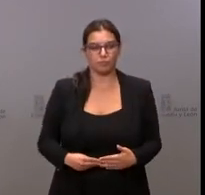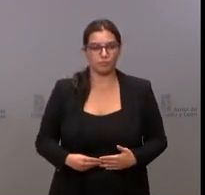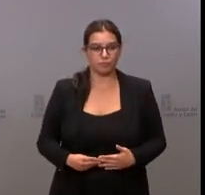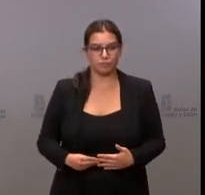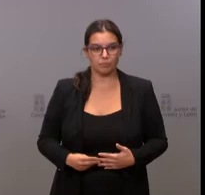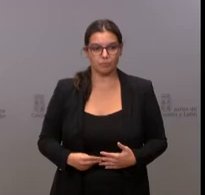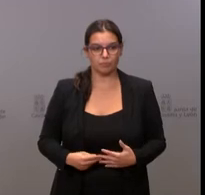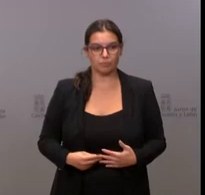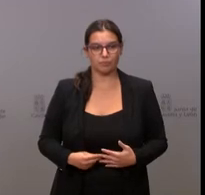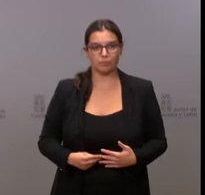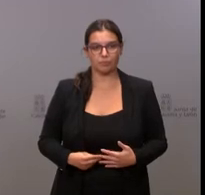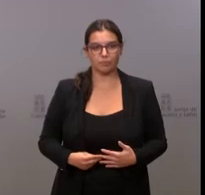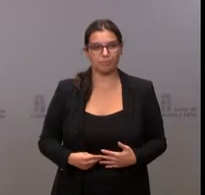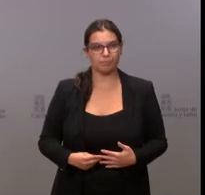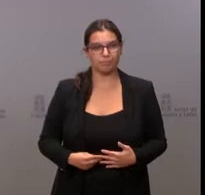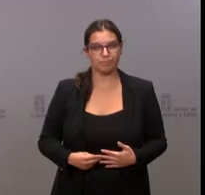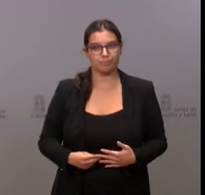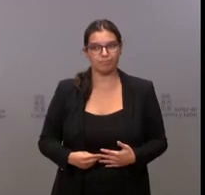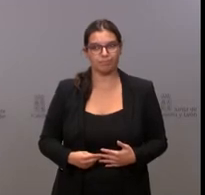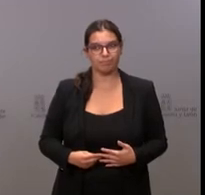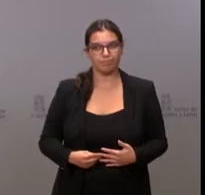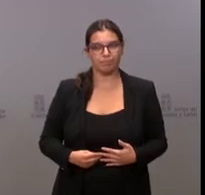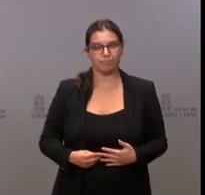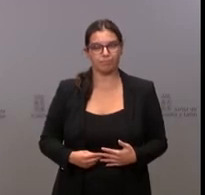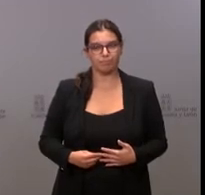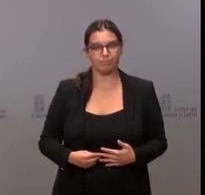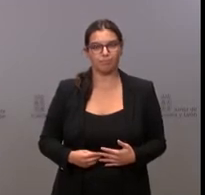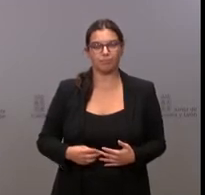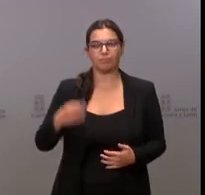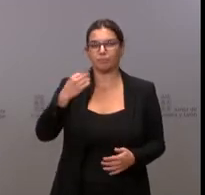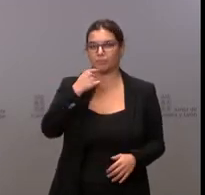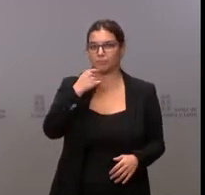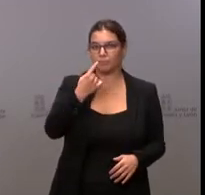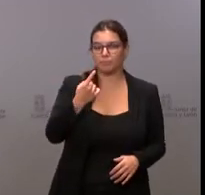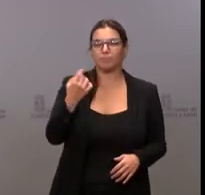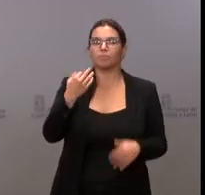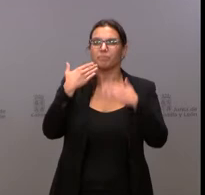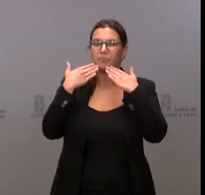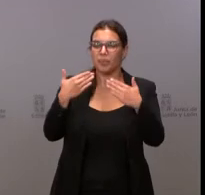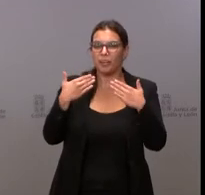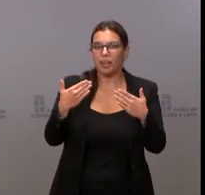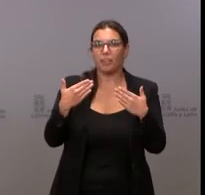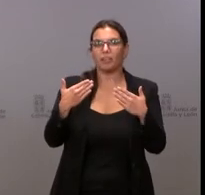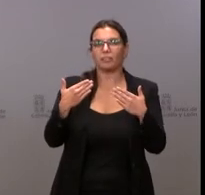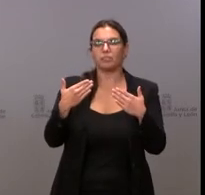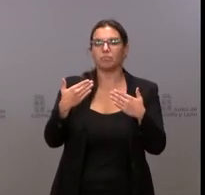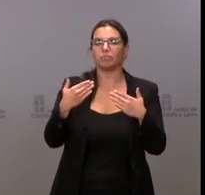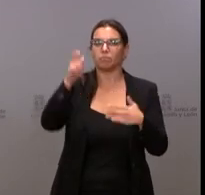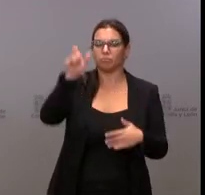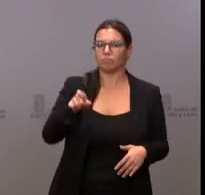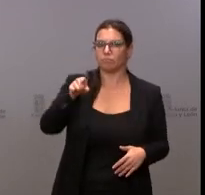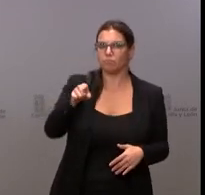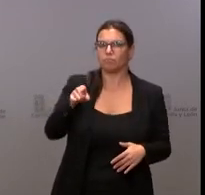profesora serra no quiero decirle que agradecemos profundamente su útil comprometida